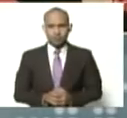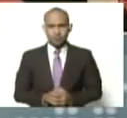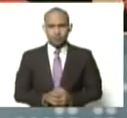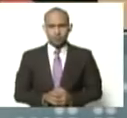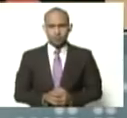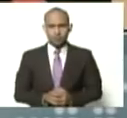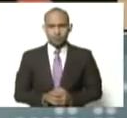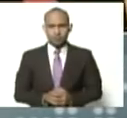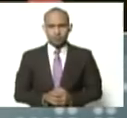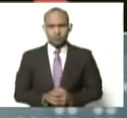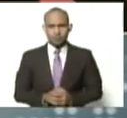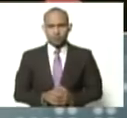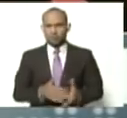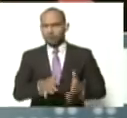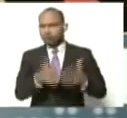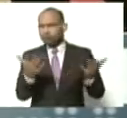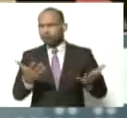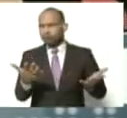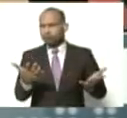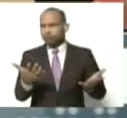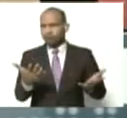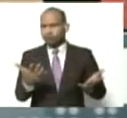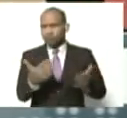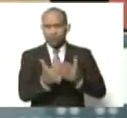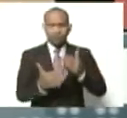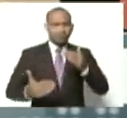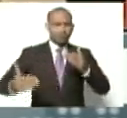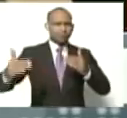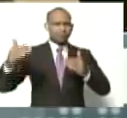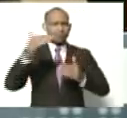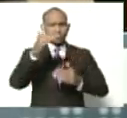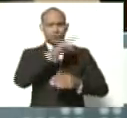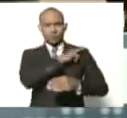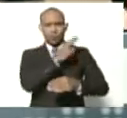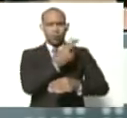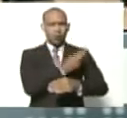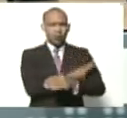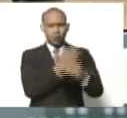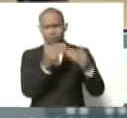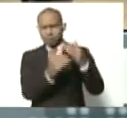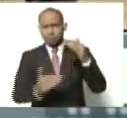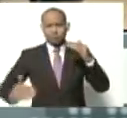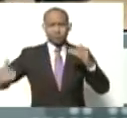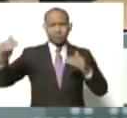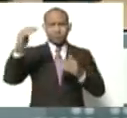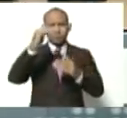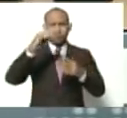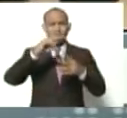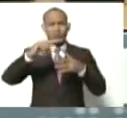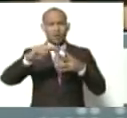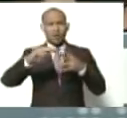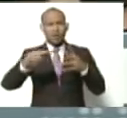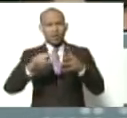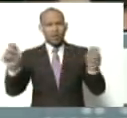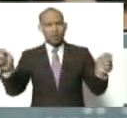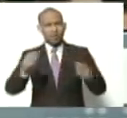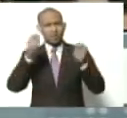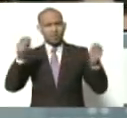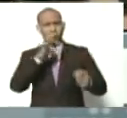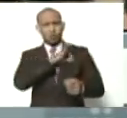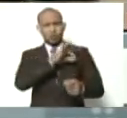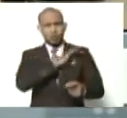de lo que va a ser el superpoder de los poderes a nivel popular, social,